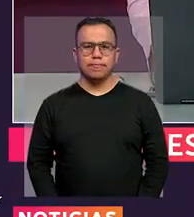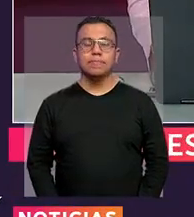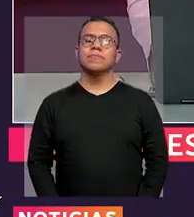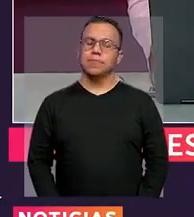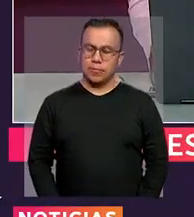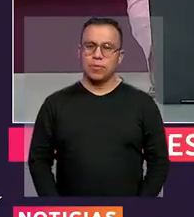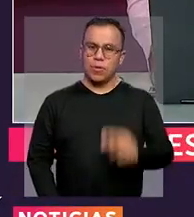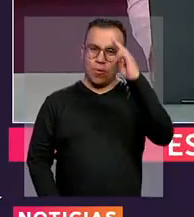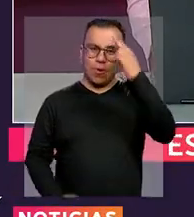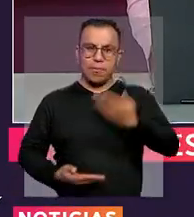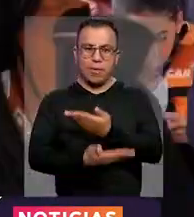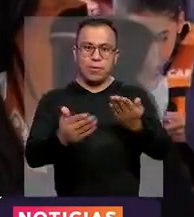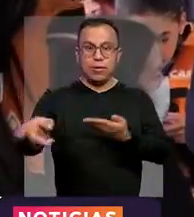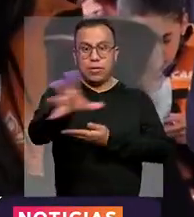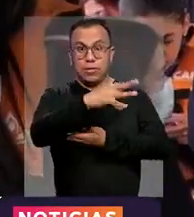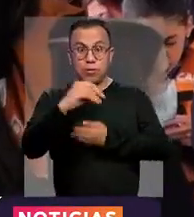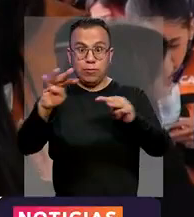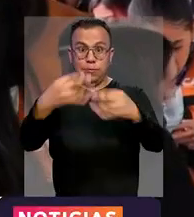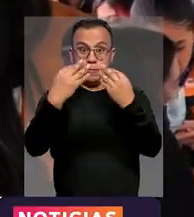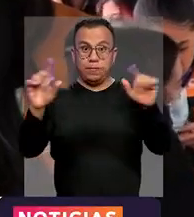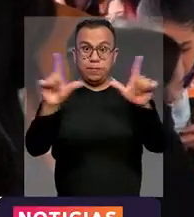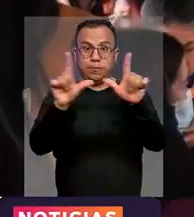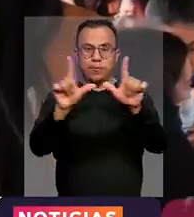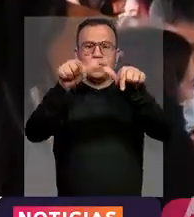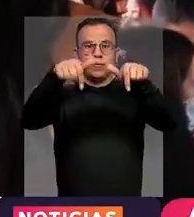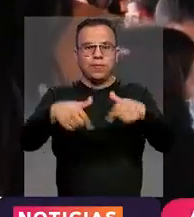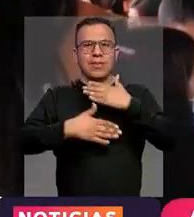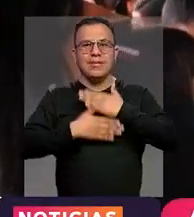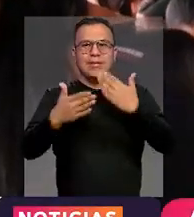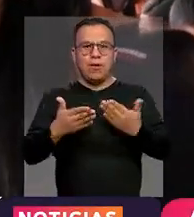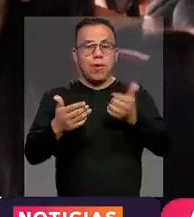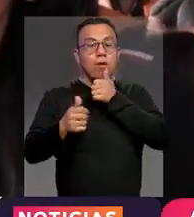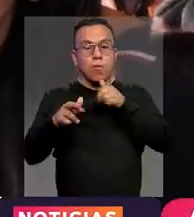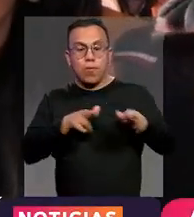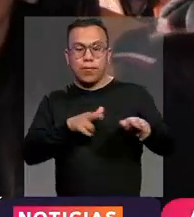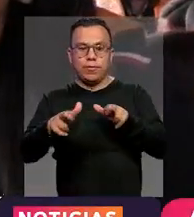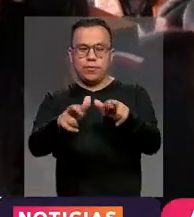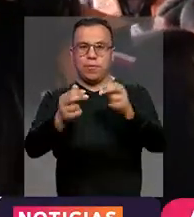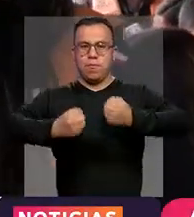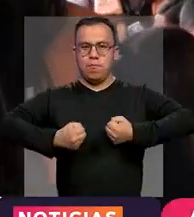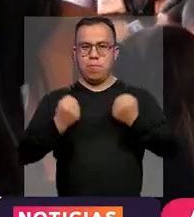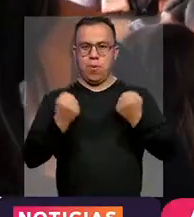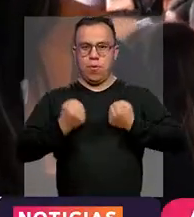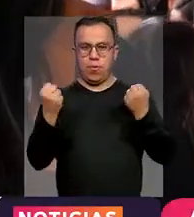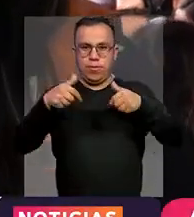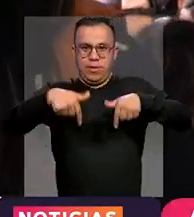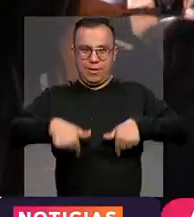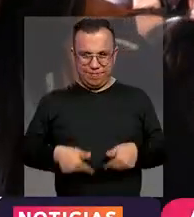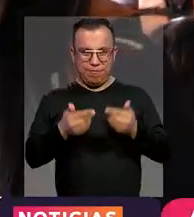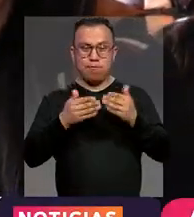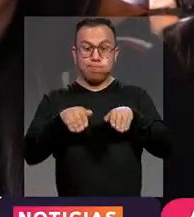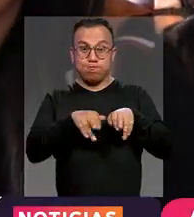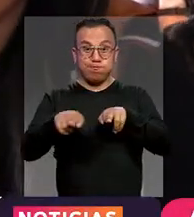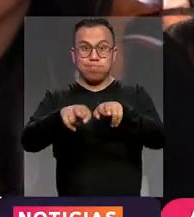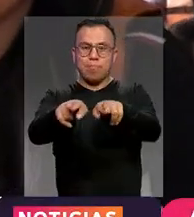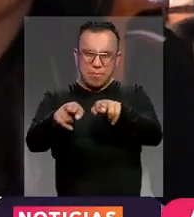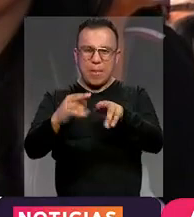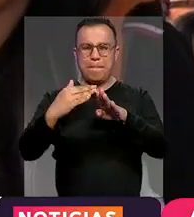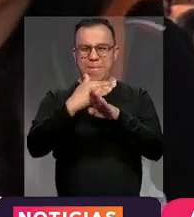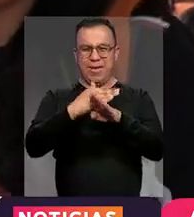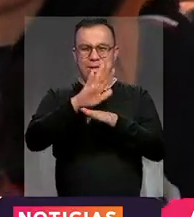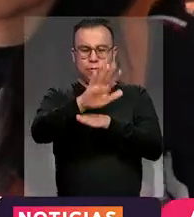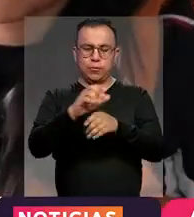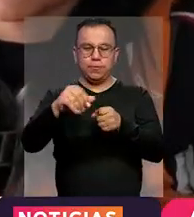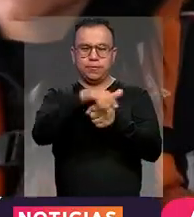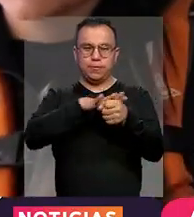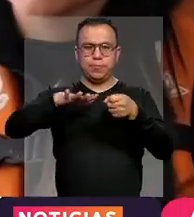Hola para usted, buenas tardes, y para todos los televidentes. Pues los saludo desde el río Bogotá, aquí en la cuenca media del departamento